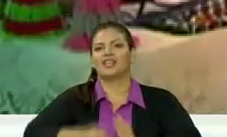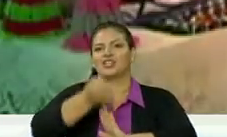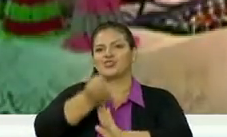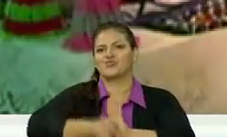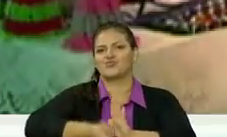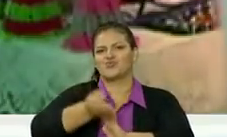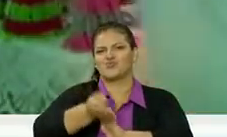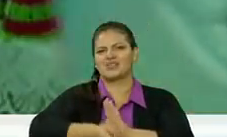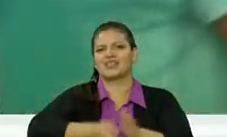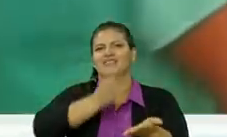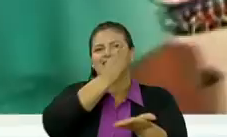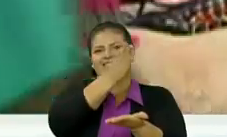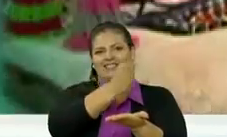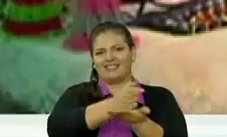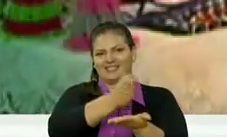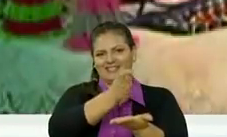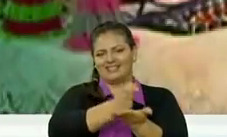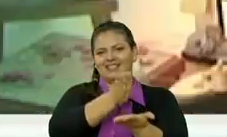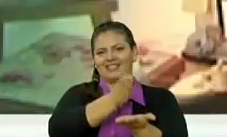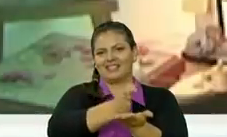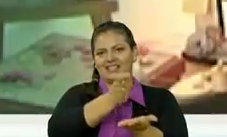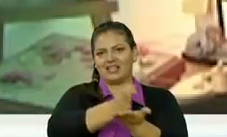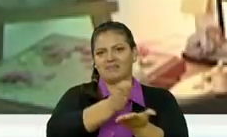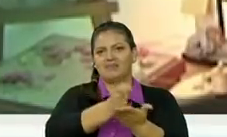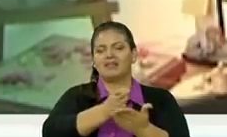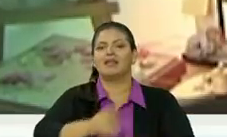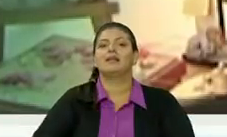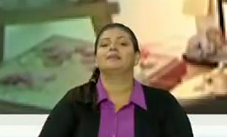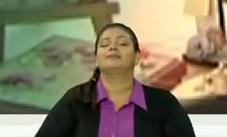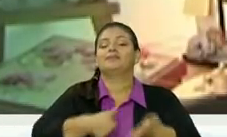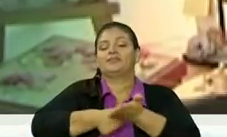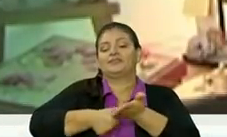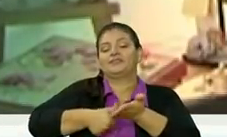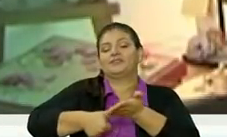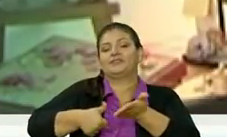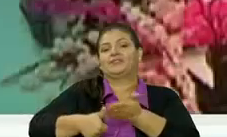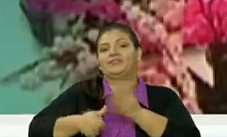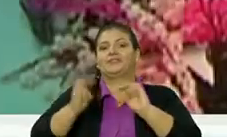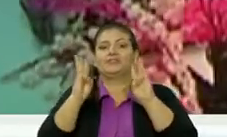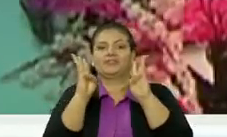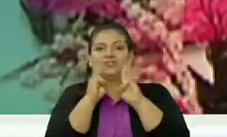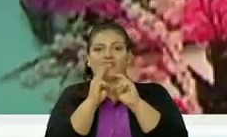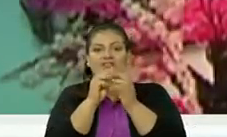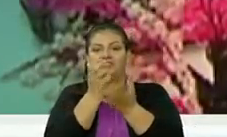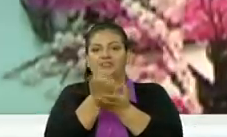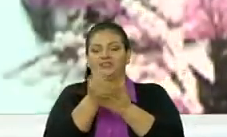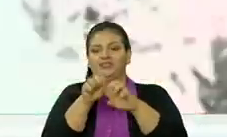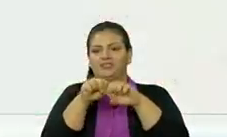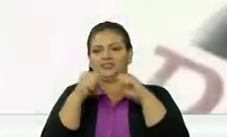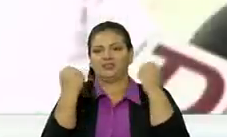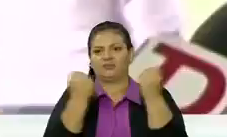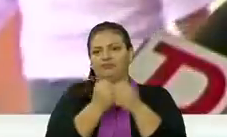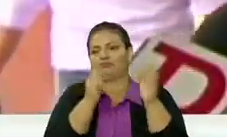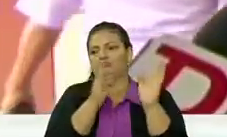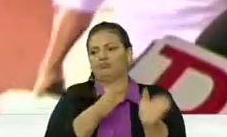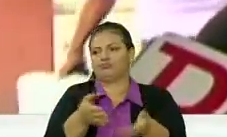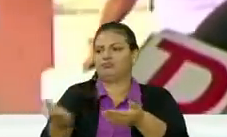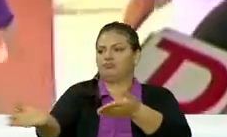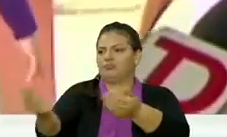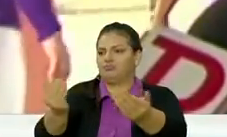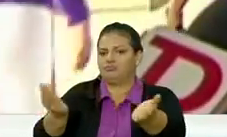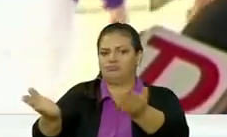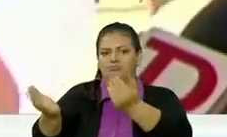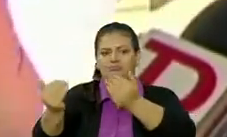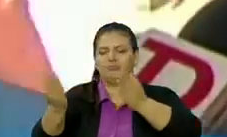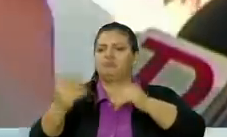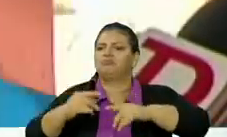terminal terrestre de Durán, donde con ayuda del MIES ahora tienen sus sueños hechos realidad. Algunas familias que